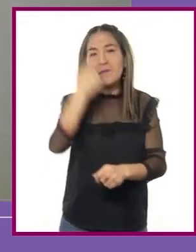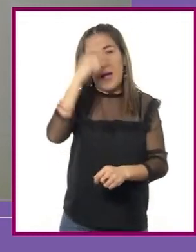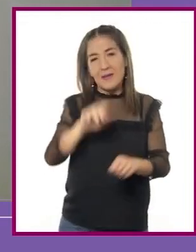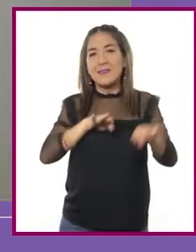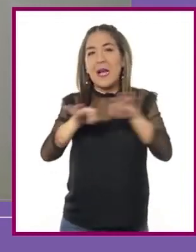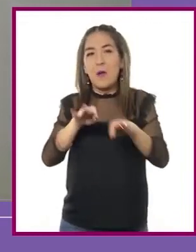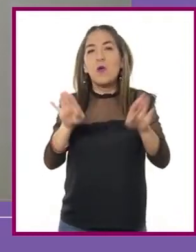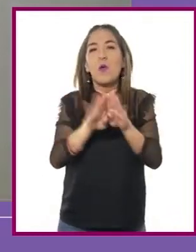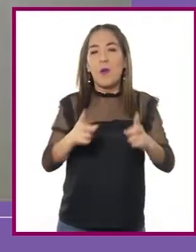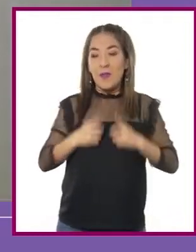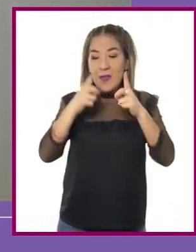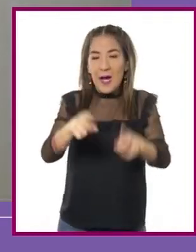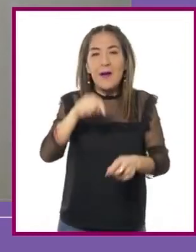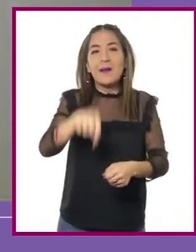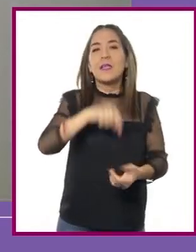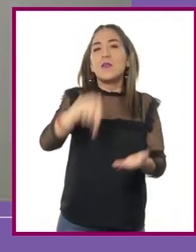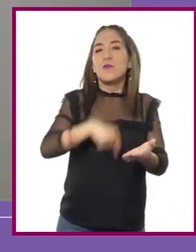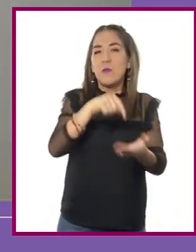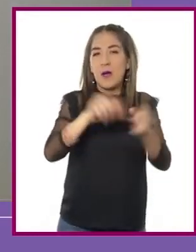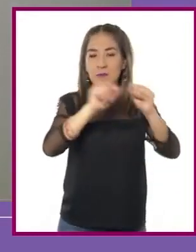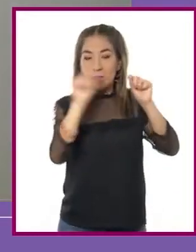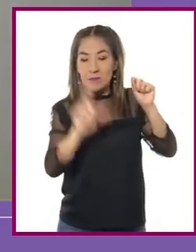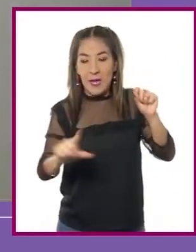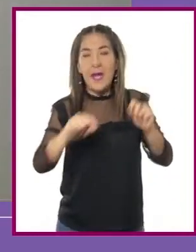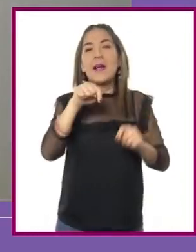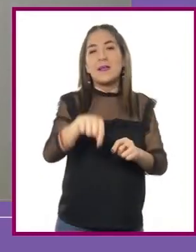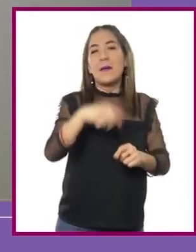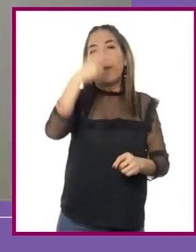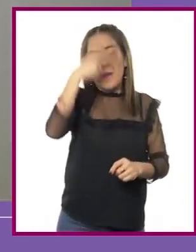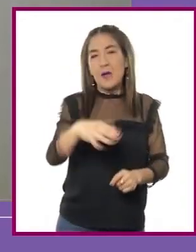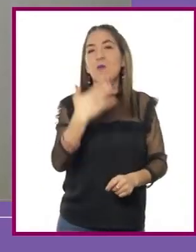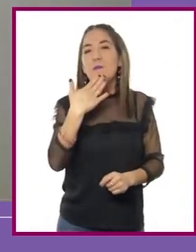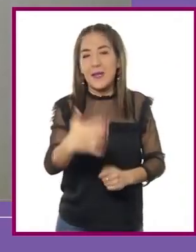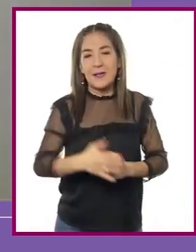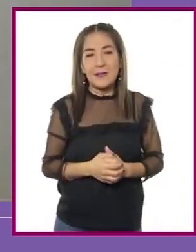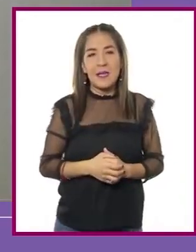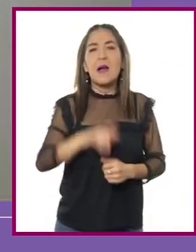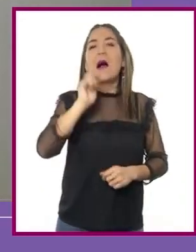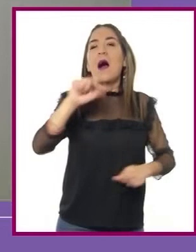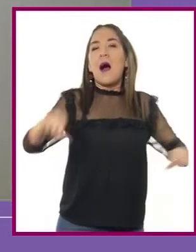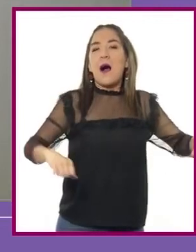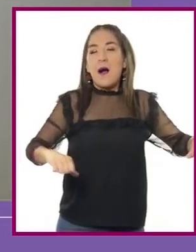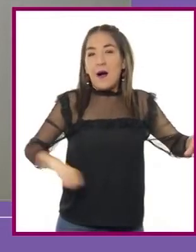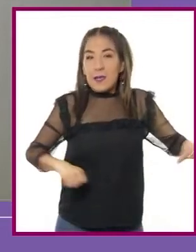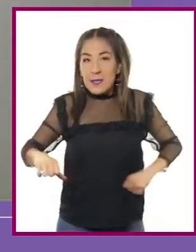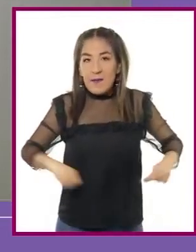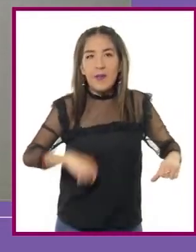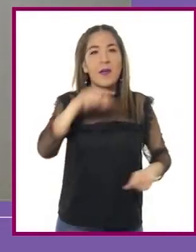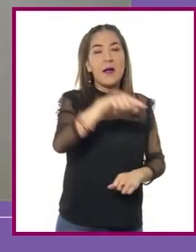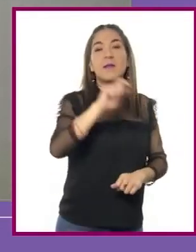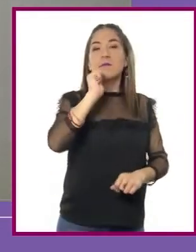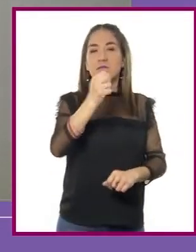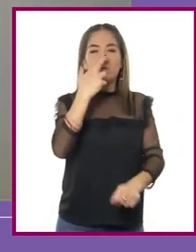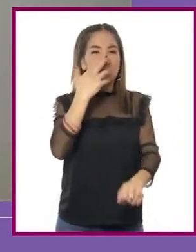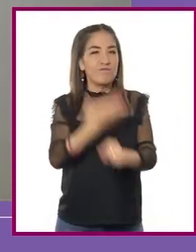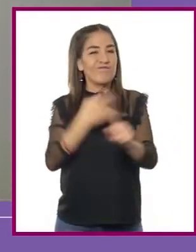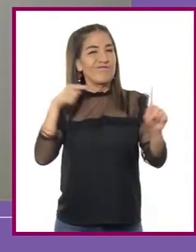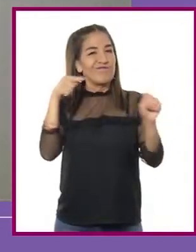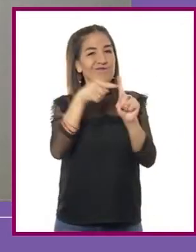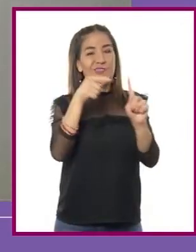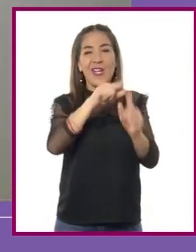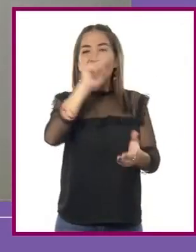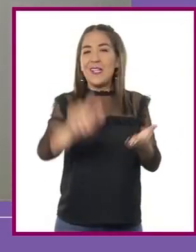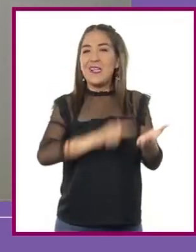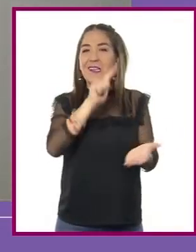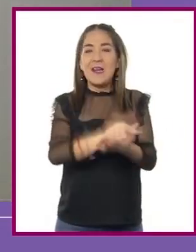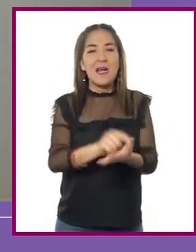México. Tienen muchas atribuciones, entre ellas, actuar de acuerdo a lo establecido en las leyes. En otras